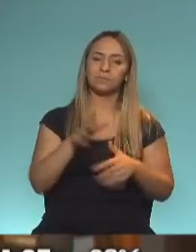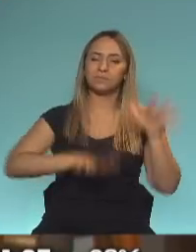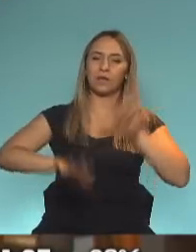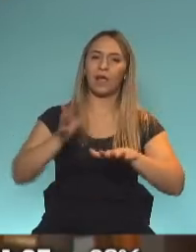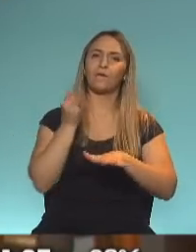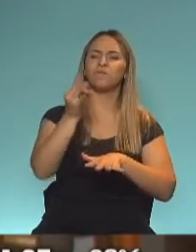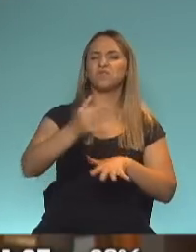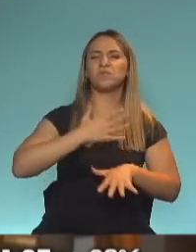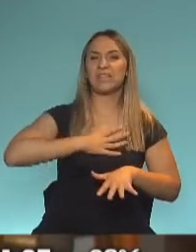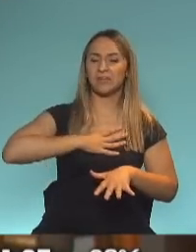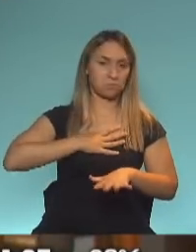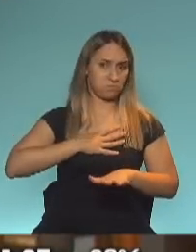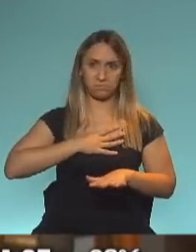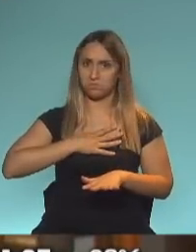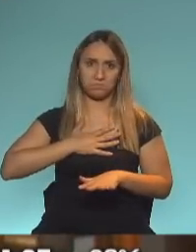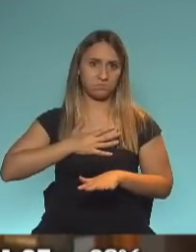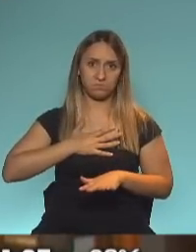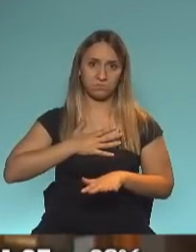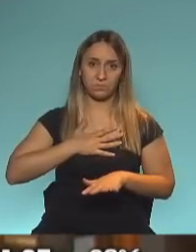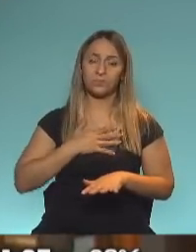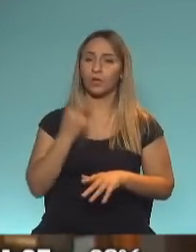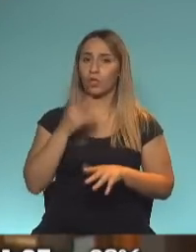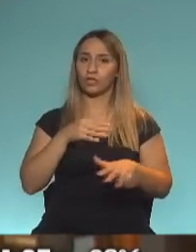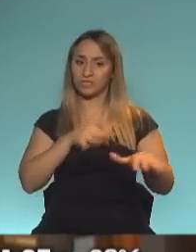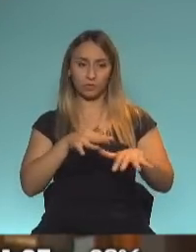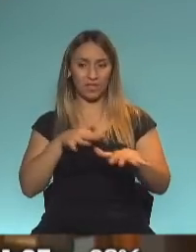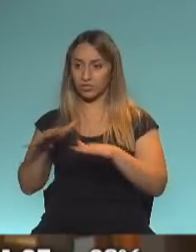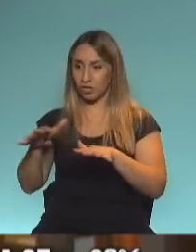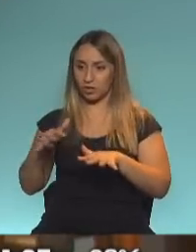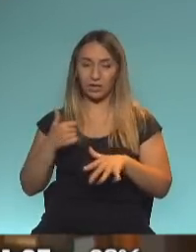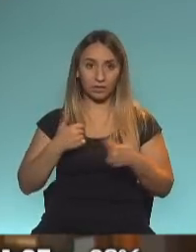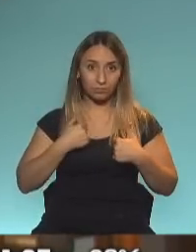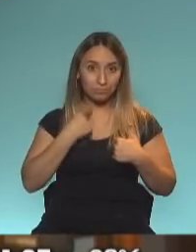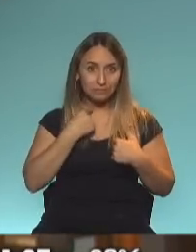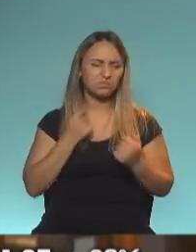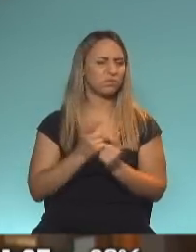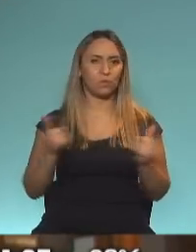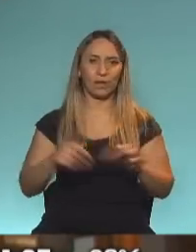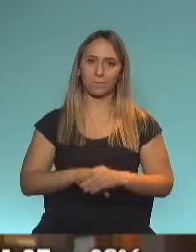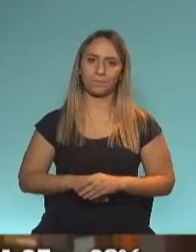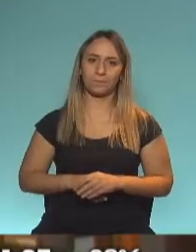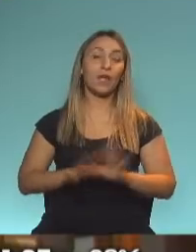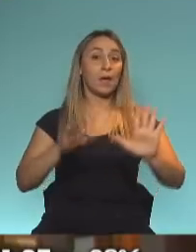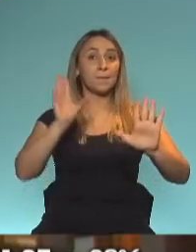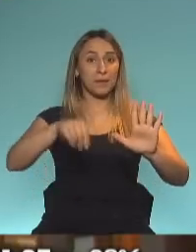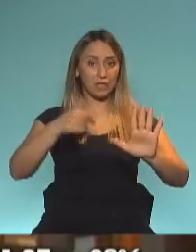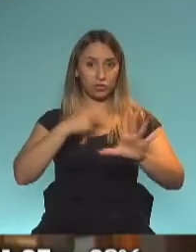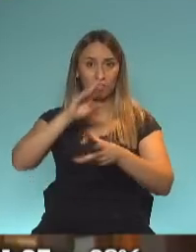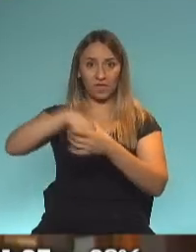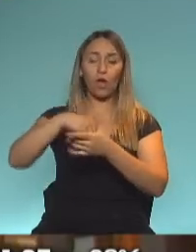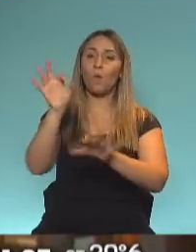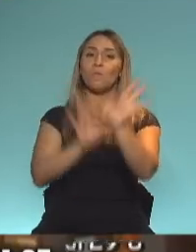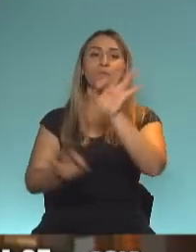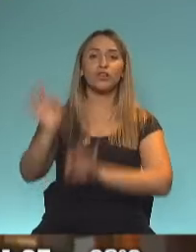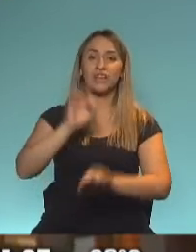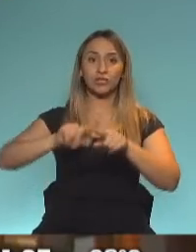tranquilo. Y ninguna de esas dos situaciones las he vivido yo. Amado Vudú. Además, he formado parte de un proyecto